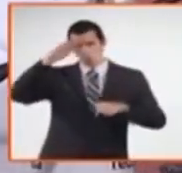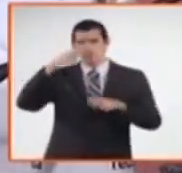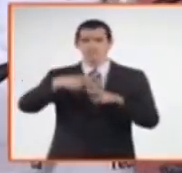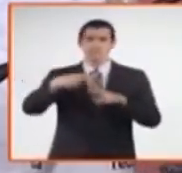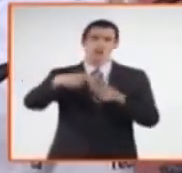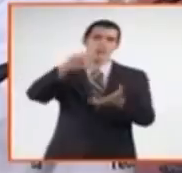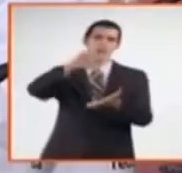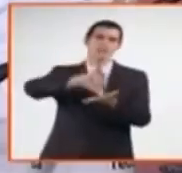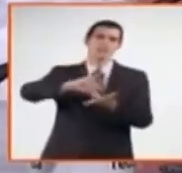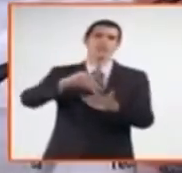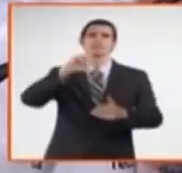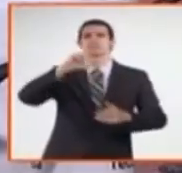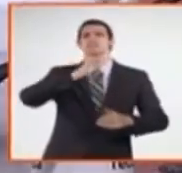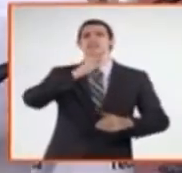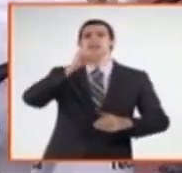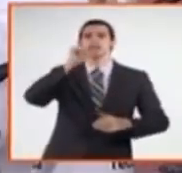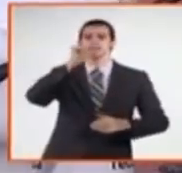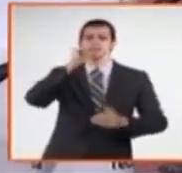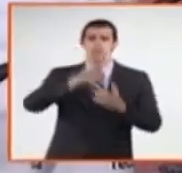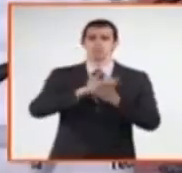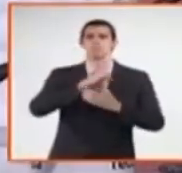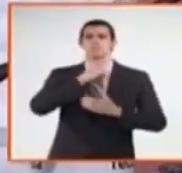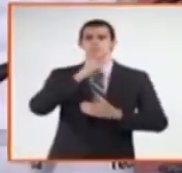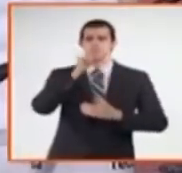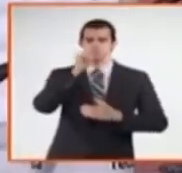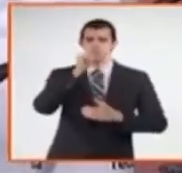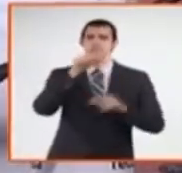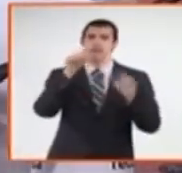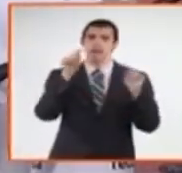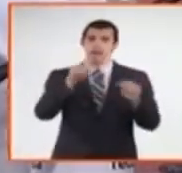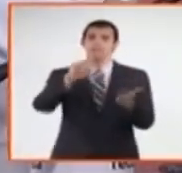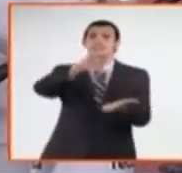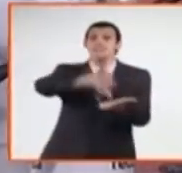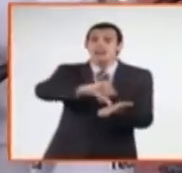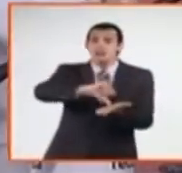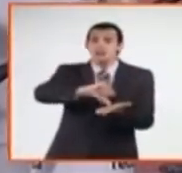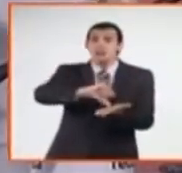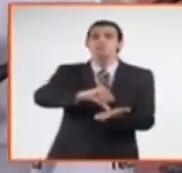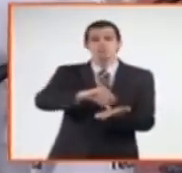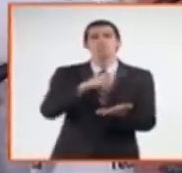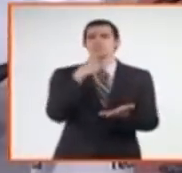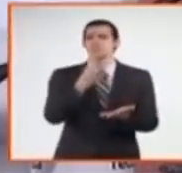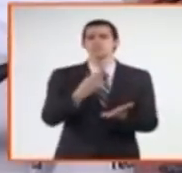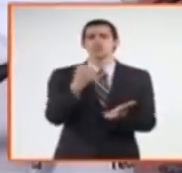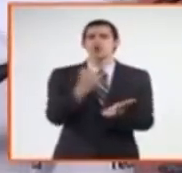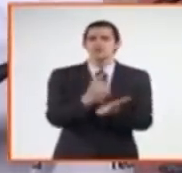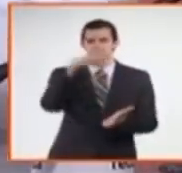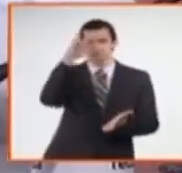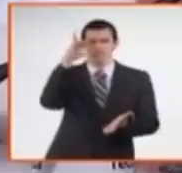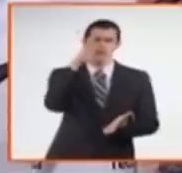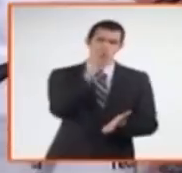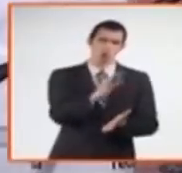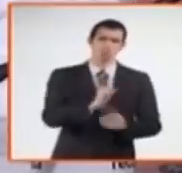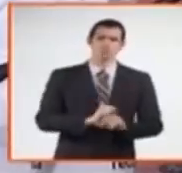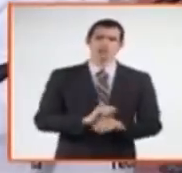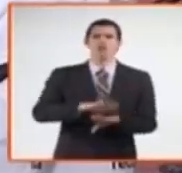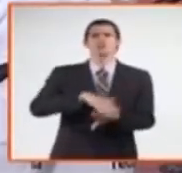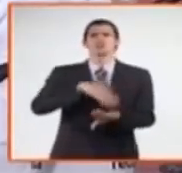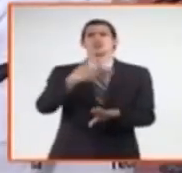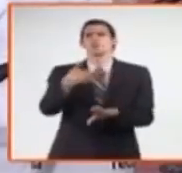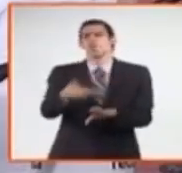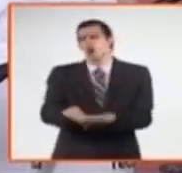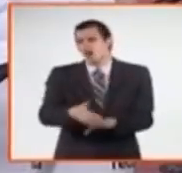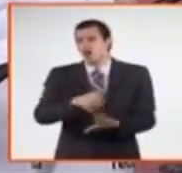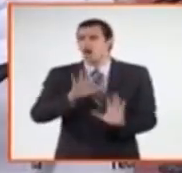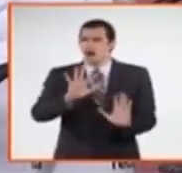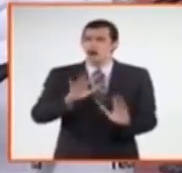países tienen también su autoridad regulatoria y son ellos quien dan o no el autor is ya que la oms se nos da a un autor su lado meses reconoce la